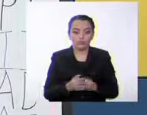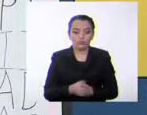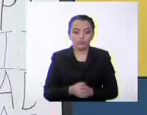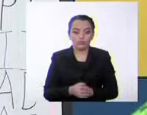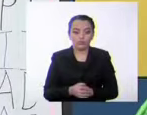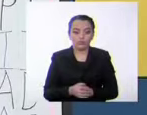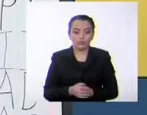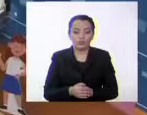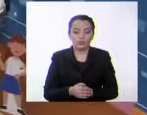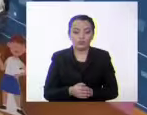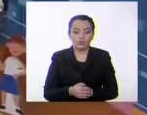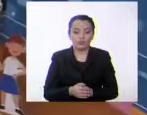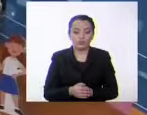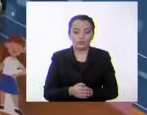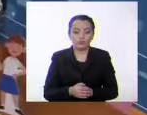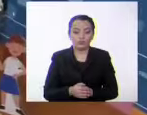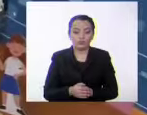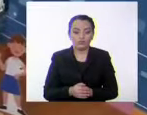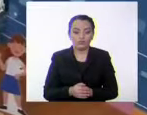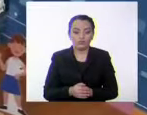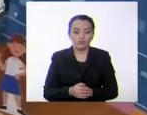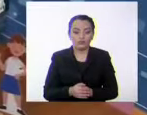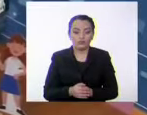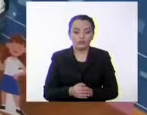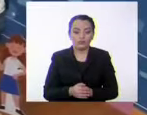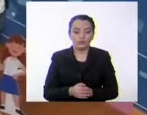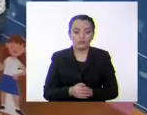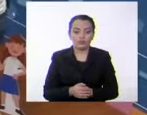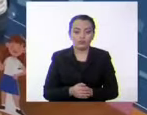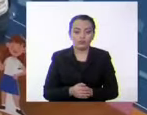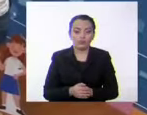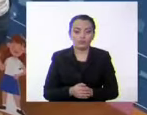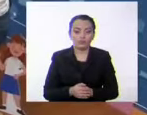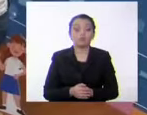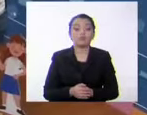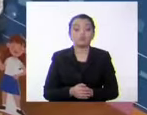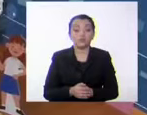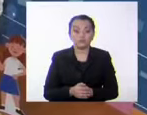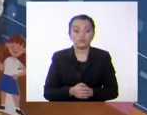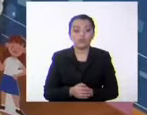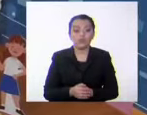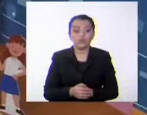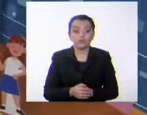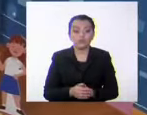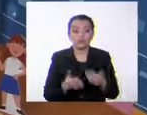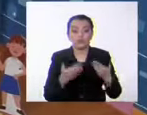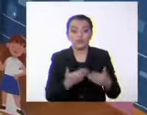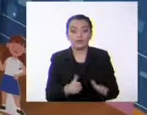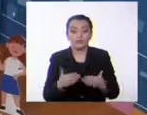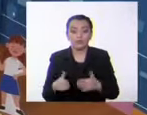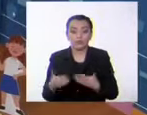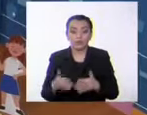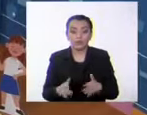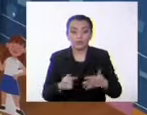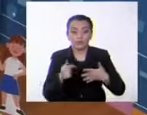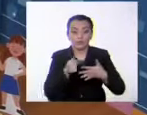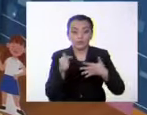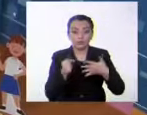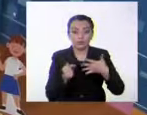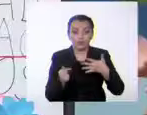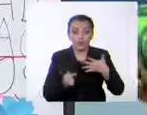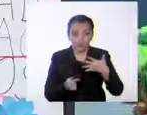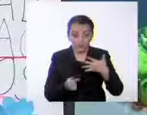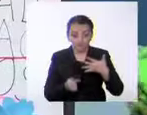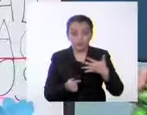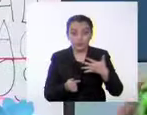accesible. Muy bien, derechos, que son los que hay diferentes tipos de leyes. Por ejemplo, la ley, que tiene que